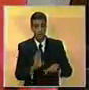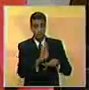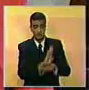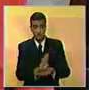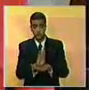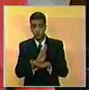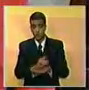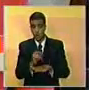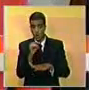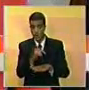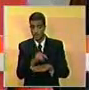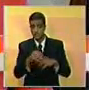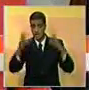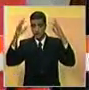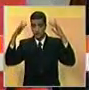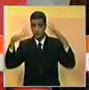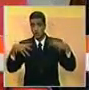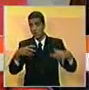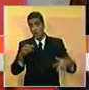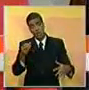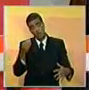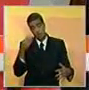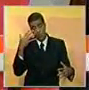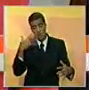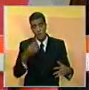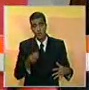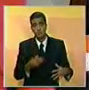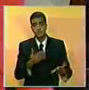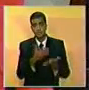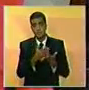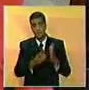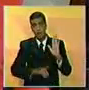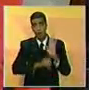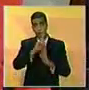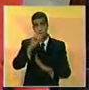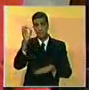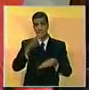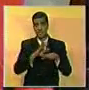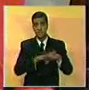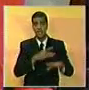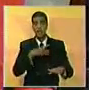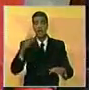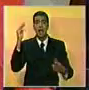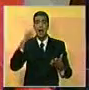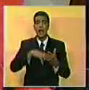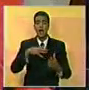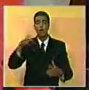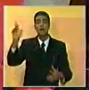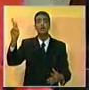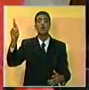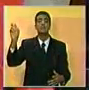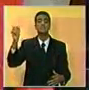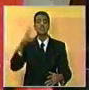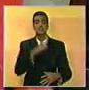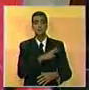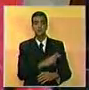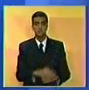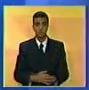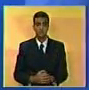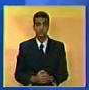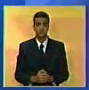alarma durante el periodo lluvioso, pues no descartan que aumenten los casos de dengue en la entidad. En Maracay, estado de Aragua, Rosángel Sánchez,